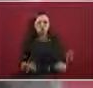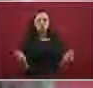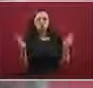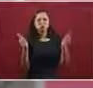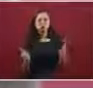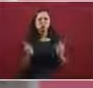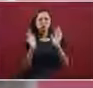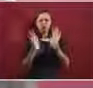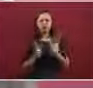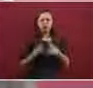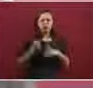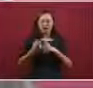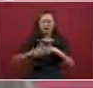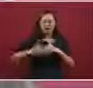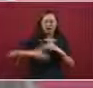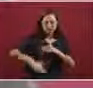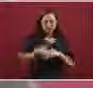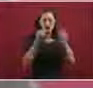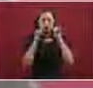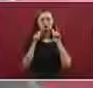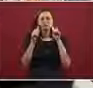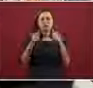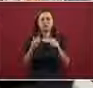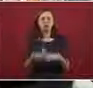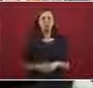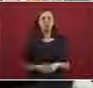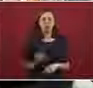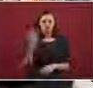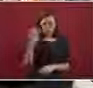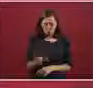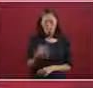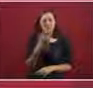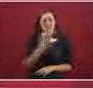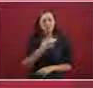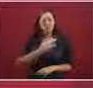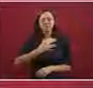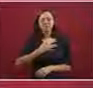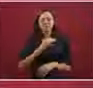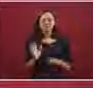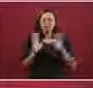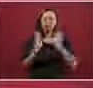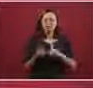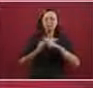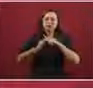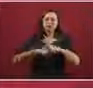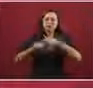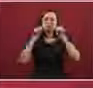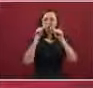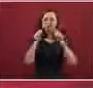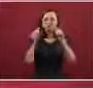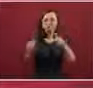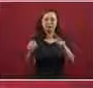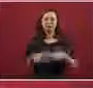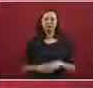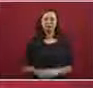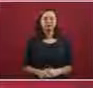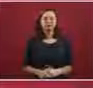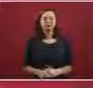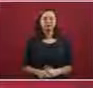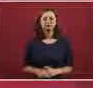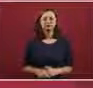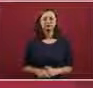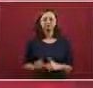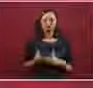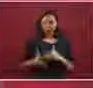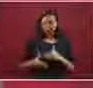se está atendiendo. Hoy nos informaron sobre eso y se está atendiendo y está en